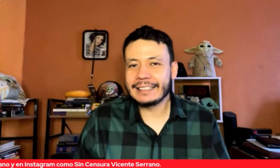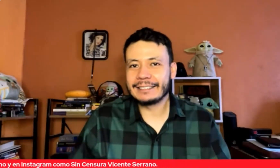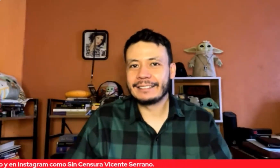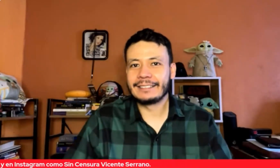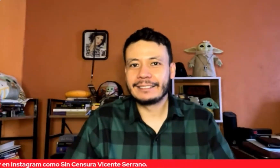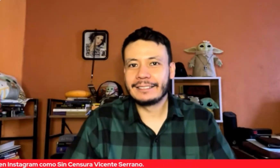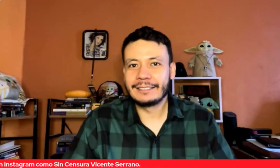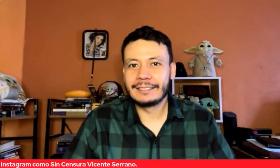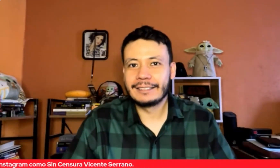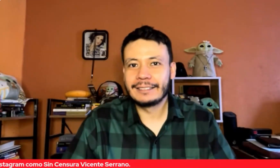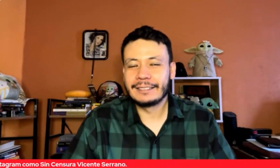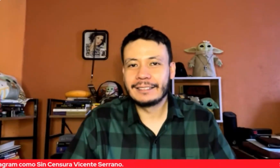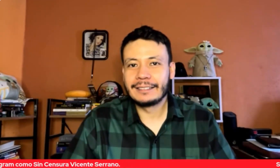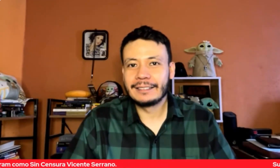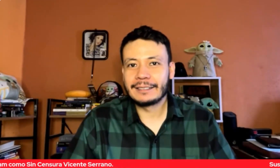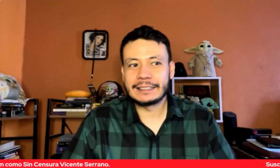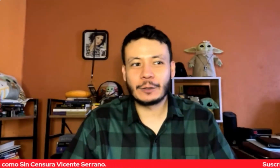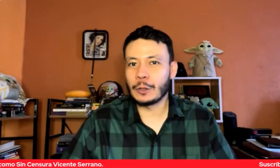esas cae.